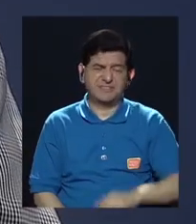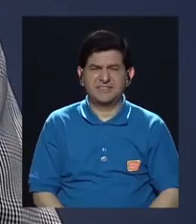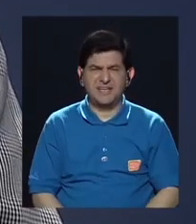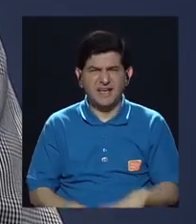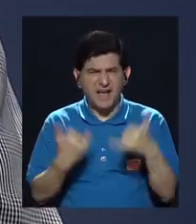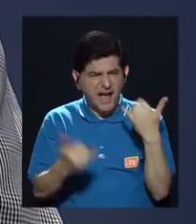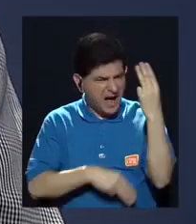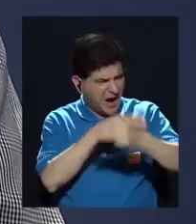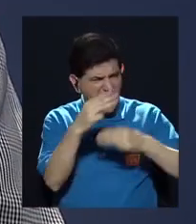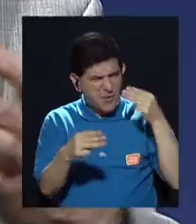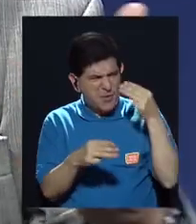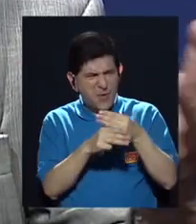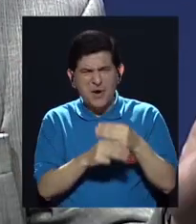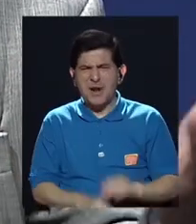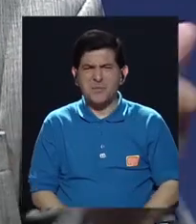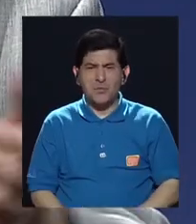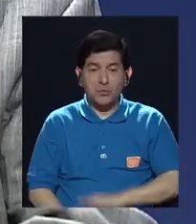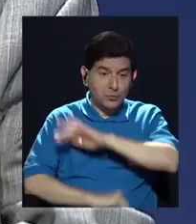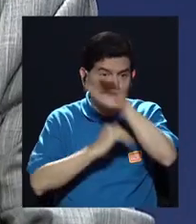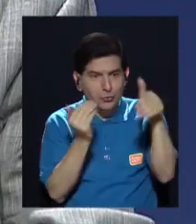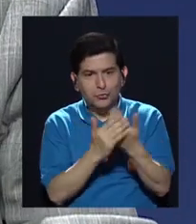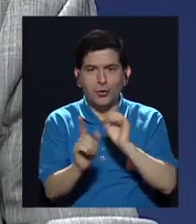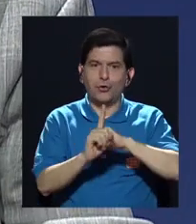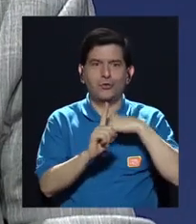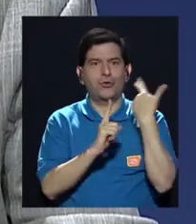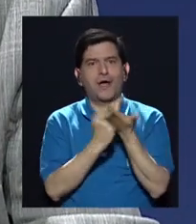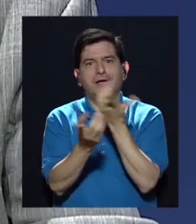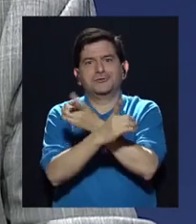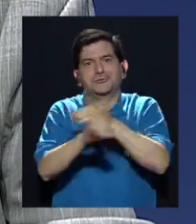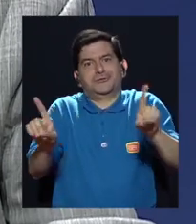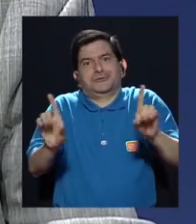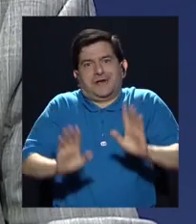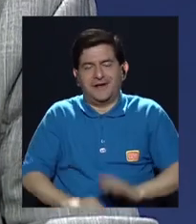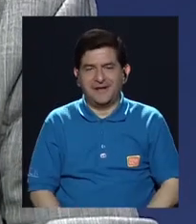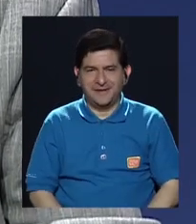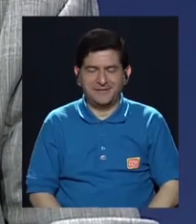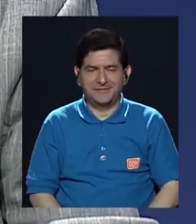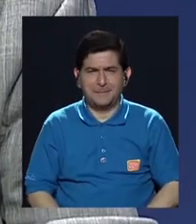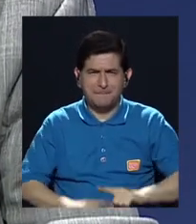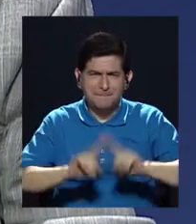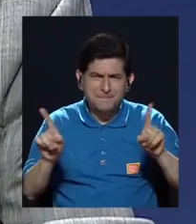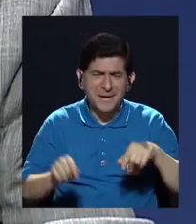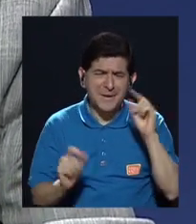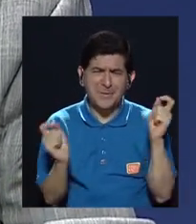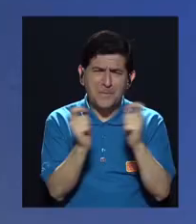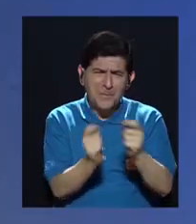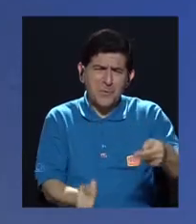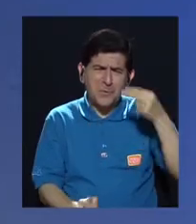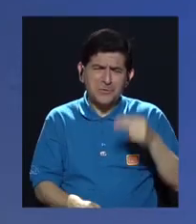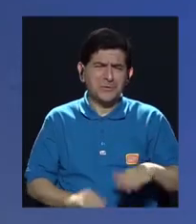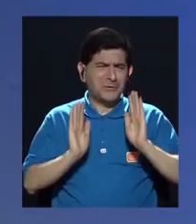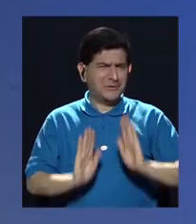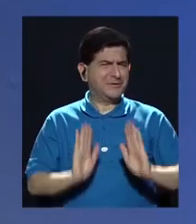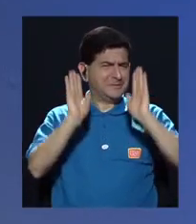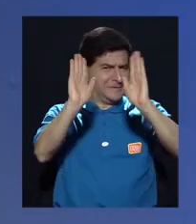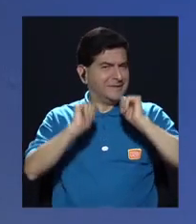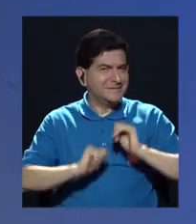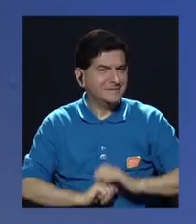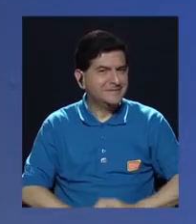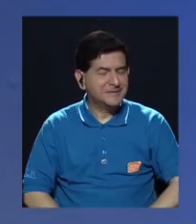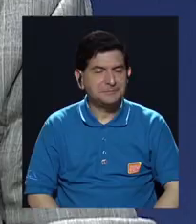Sí. Bueno, es que como que el mundo se va haciendo socialdemócrata. Buenísimo. Pero ese dato histórico,